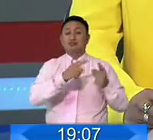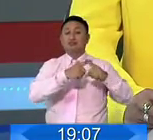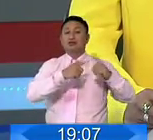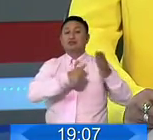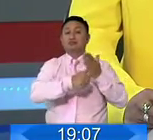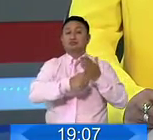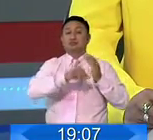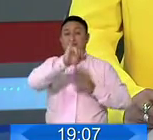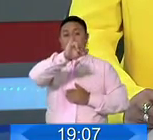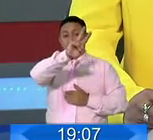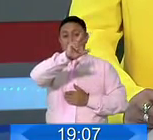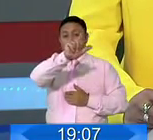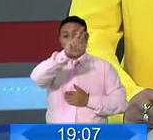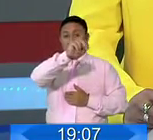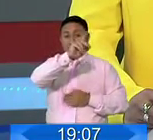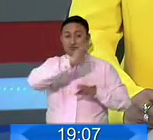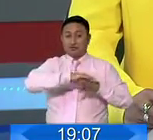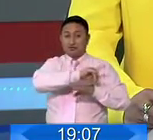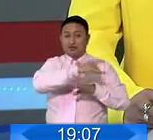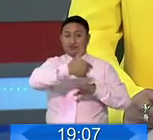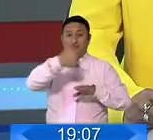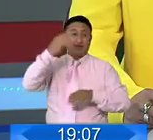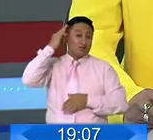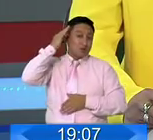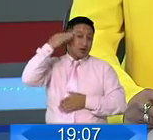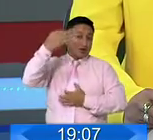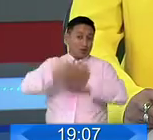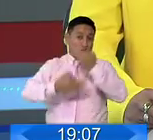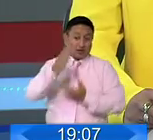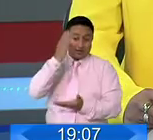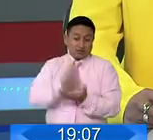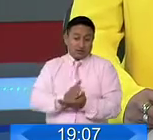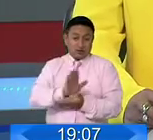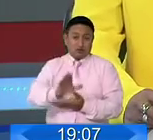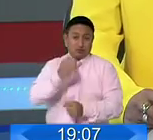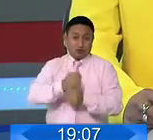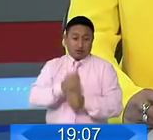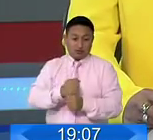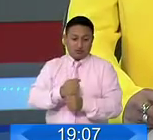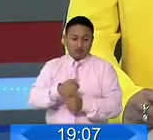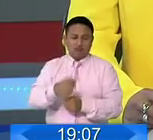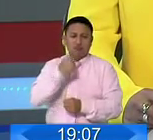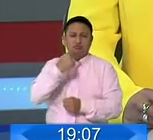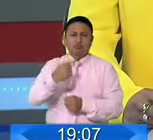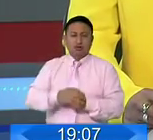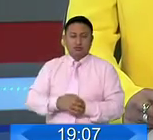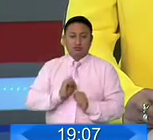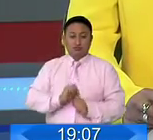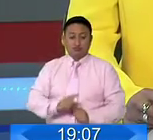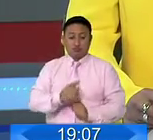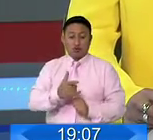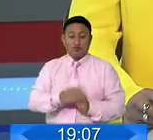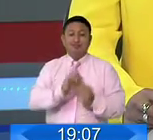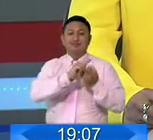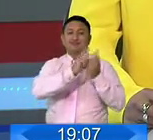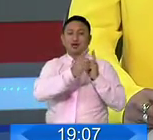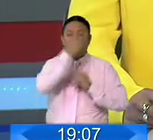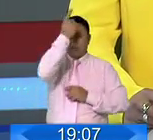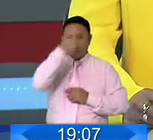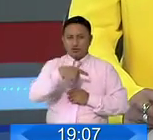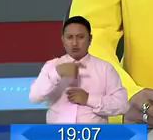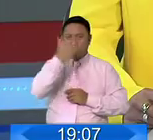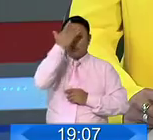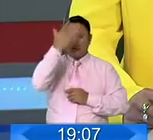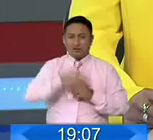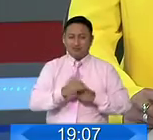Espinel tras la suspensión de la jueza de la causa, Paola Dávila, quien argumenta que se concedieron medidas alternativas.